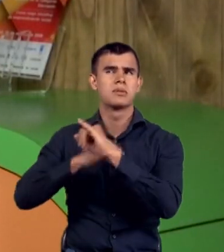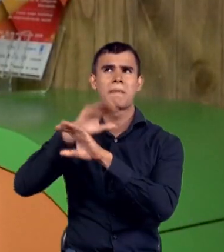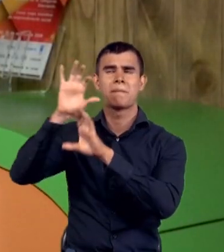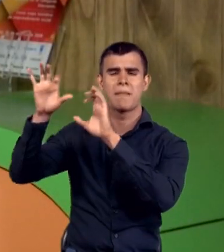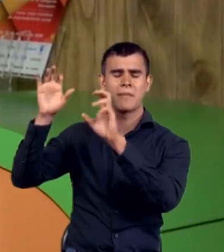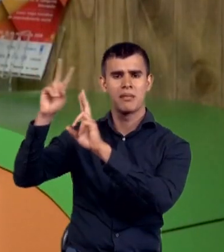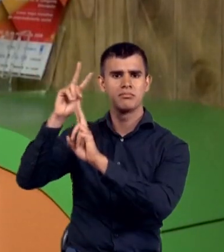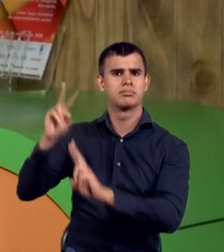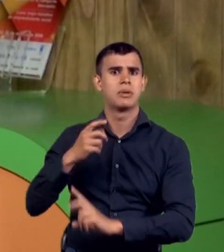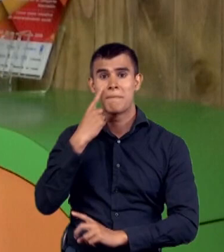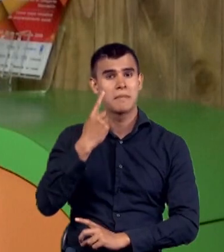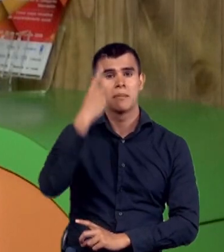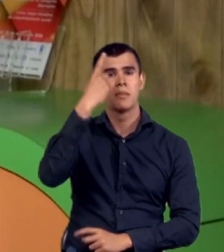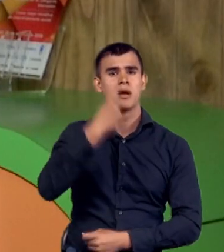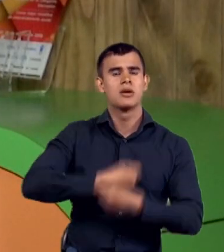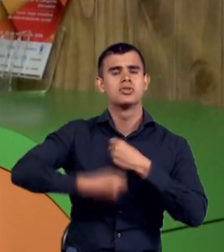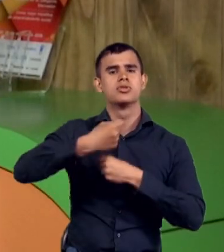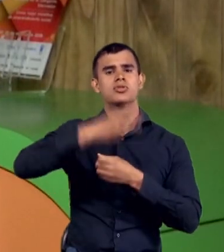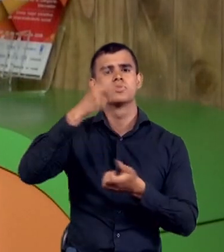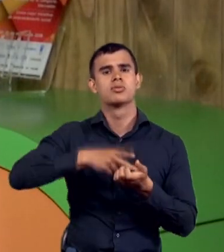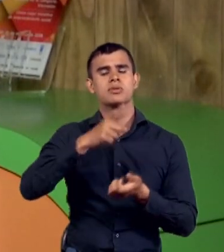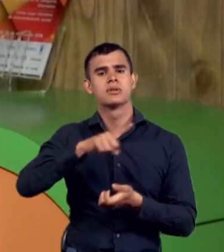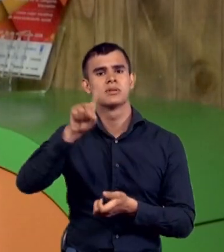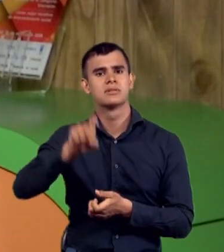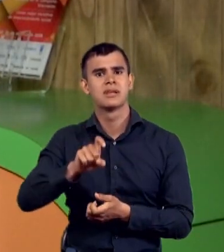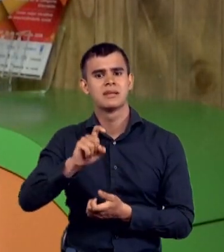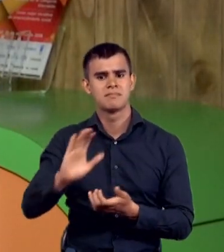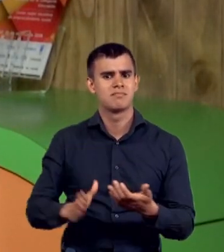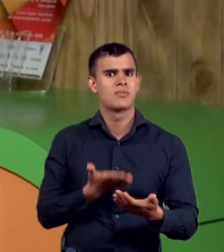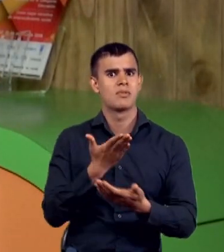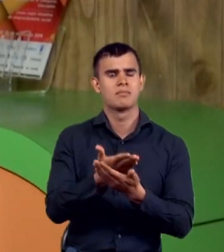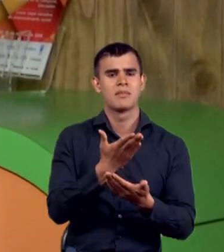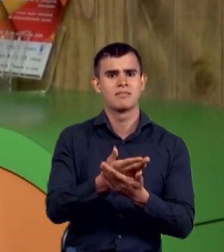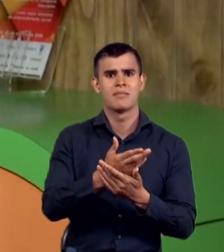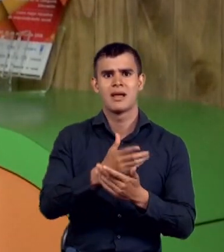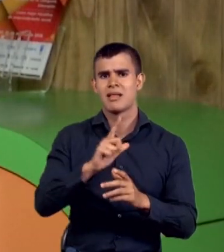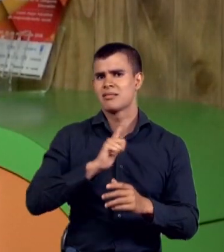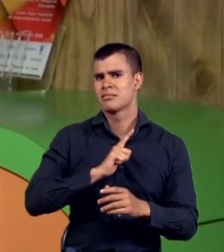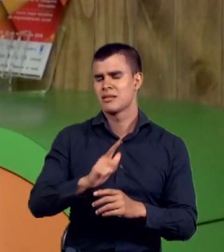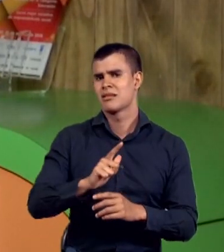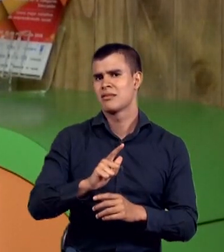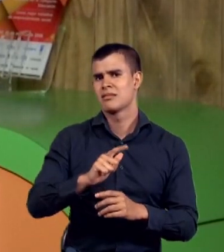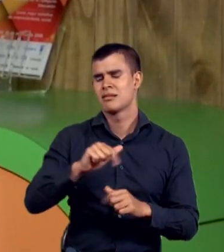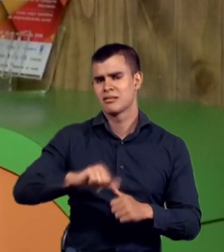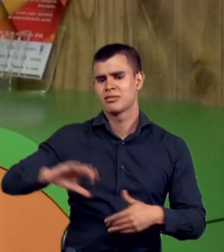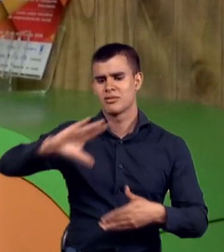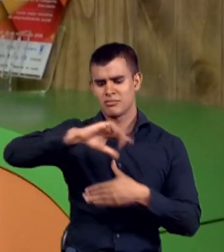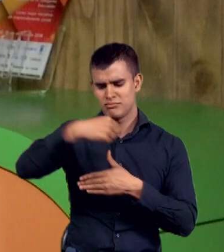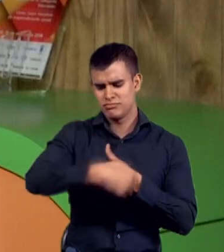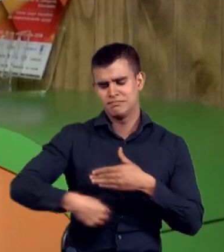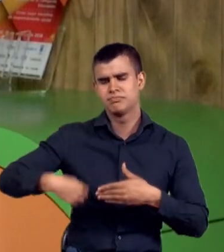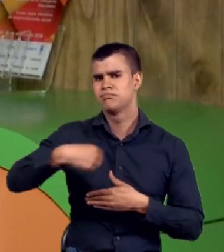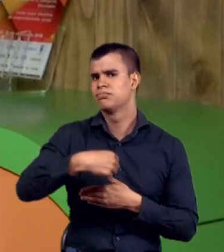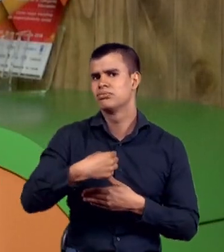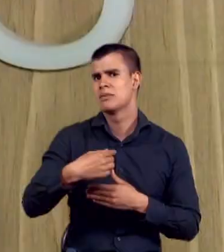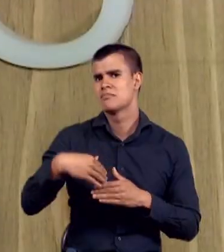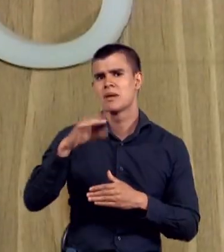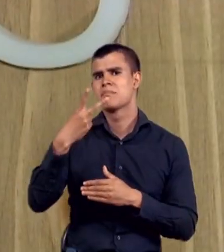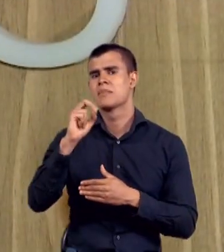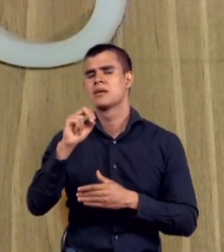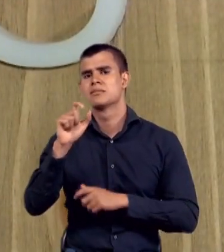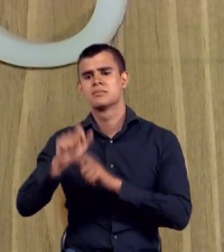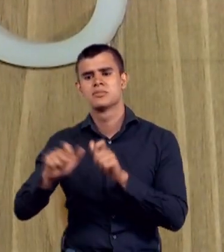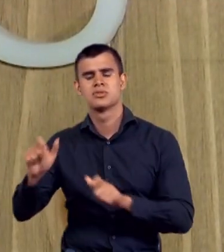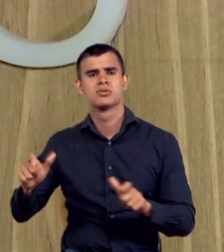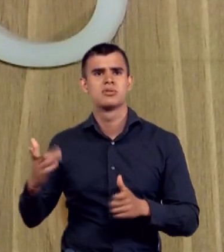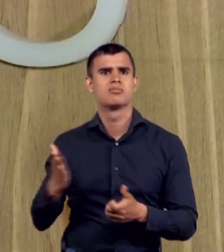El primero fue en el 2016 con la iniciativa Jóvenes Líderes de las Américas, que trae 250 jóvenes de